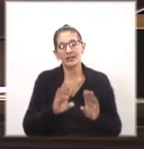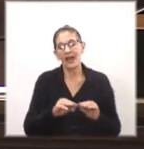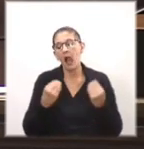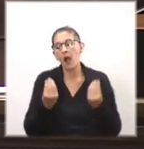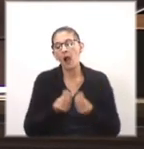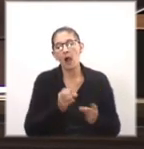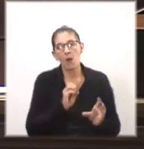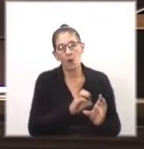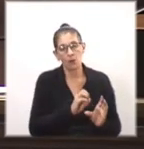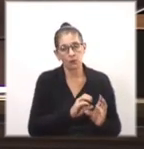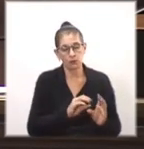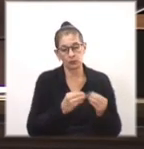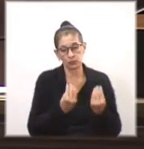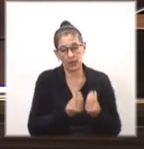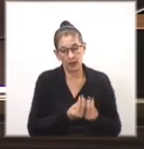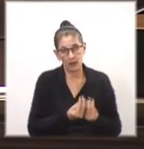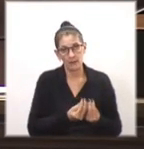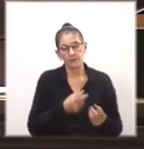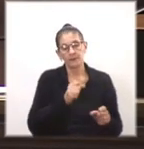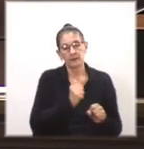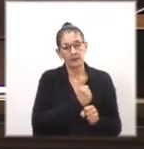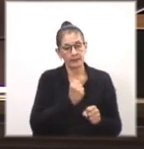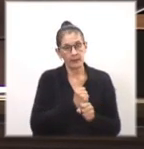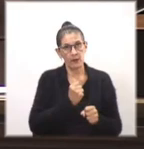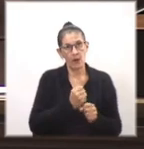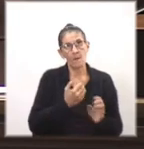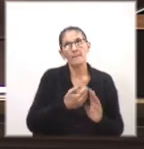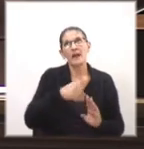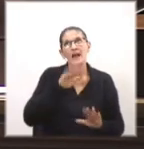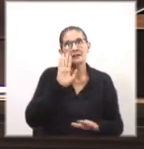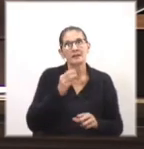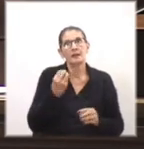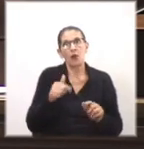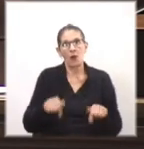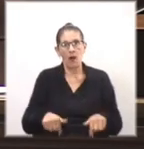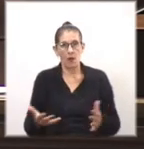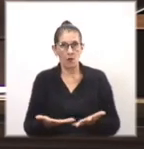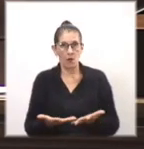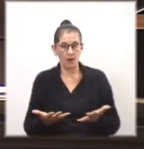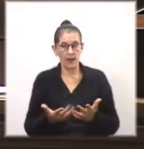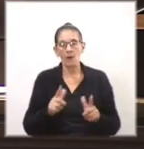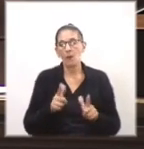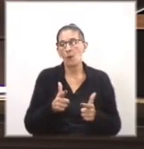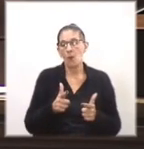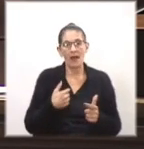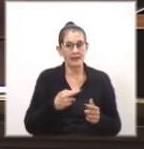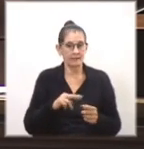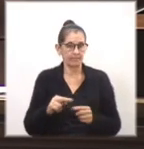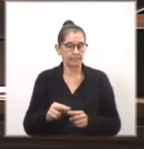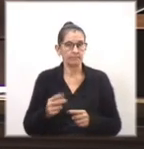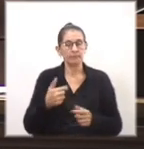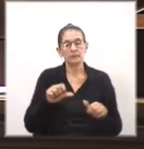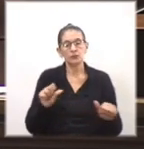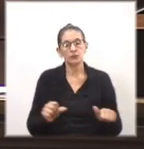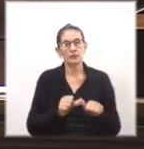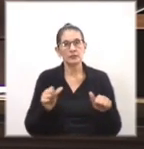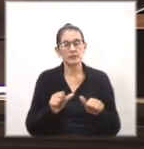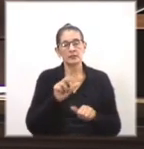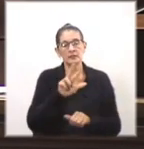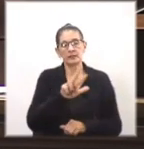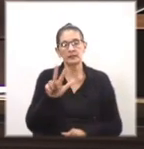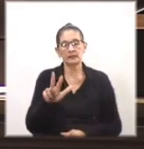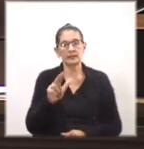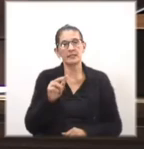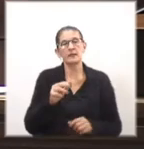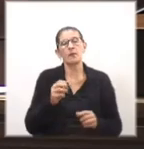cuenta individual del trabajador va a ser mayor al de hoy en día no tendría sustento, ya que va a realizar un